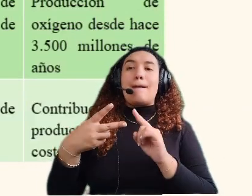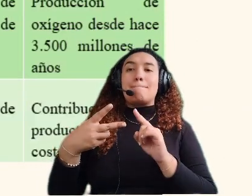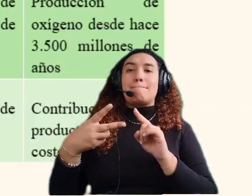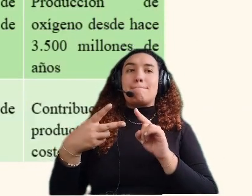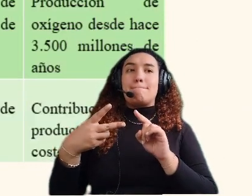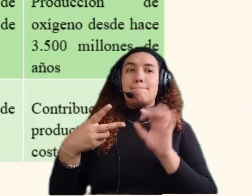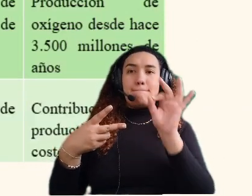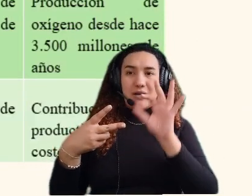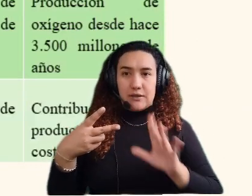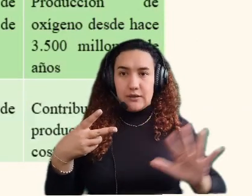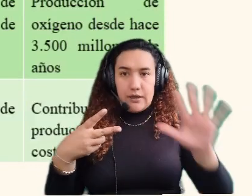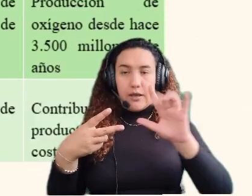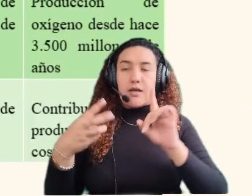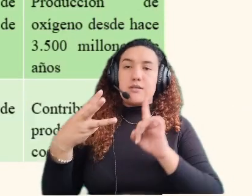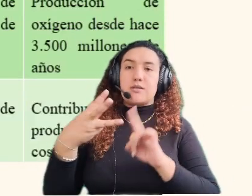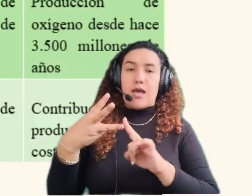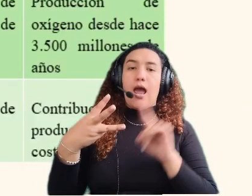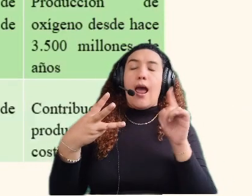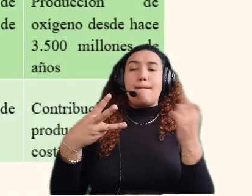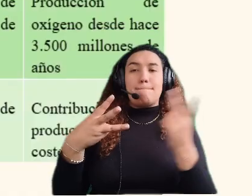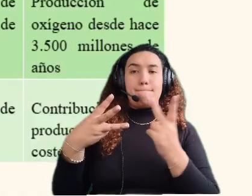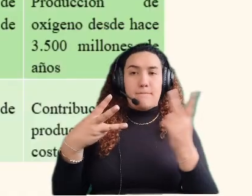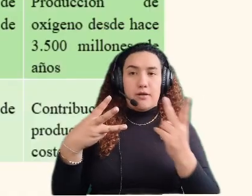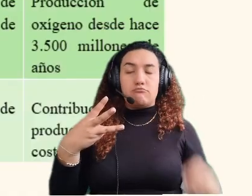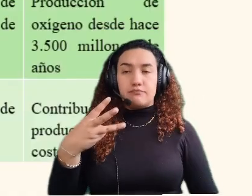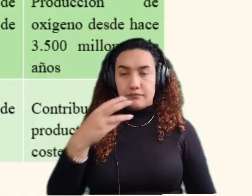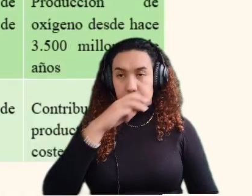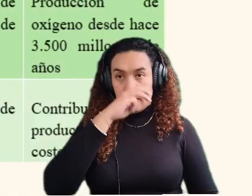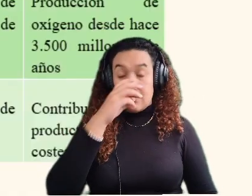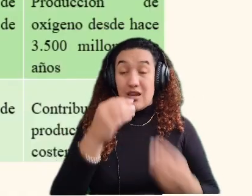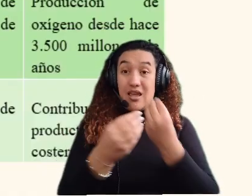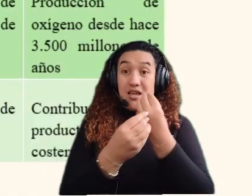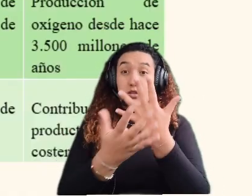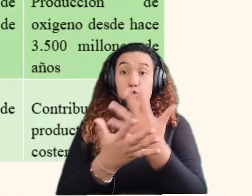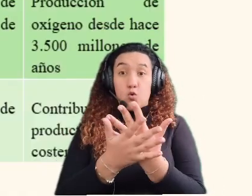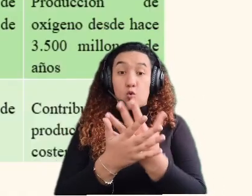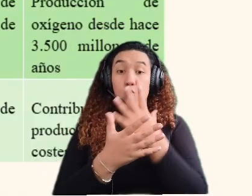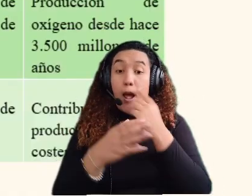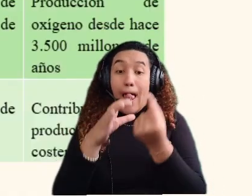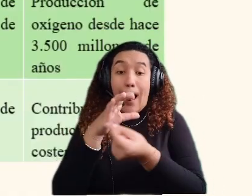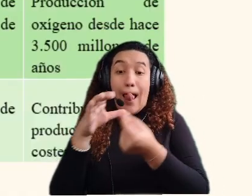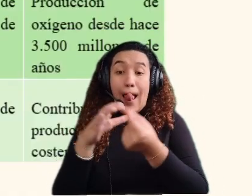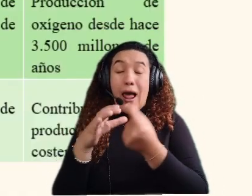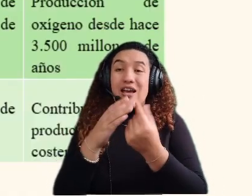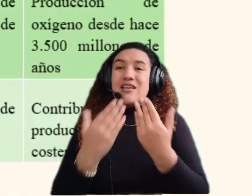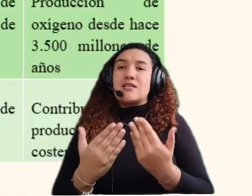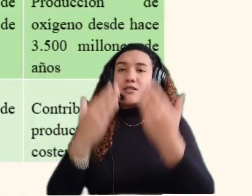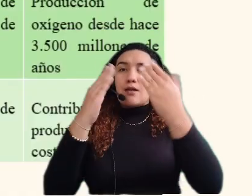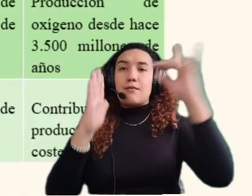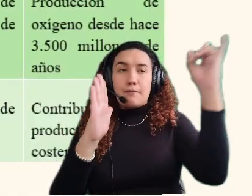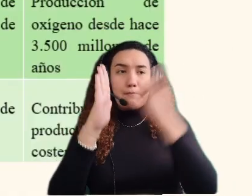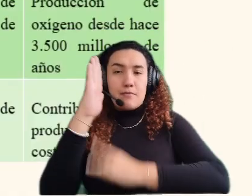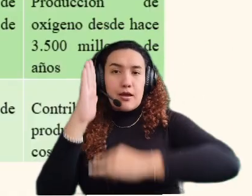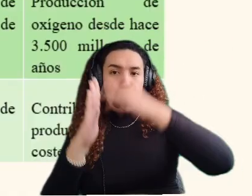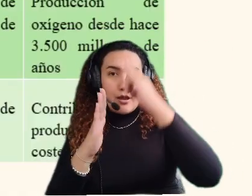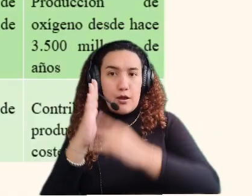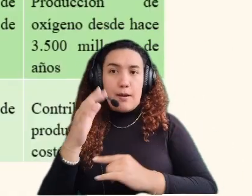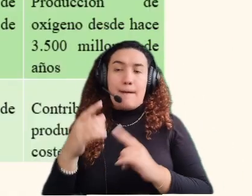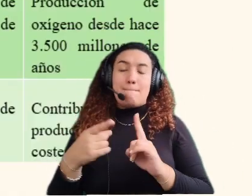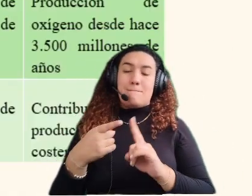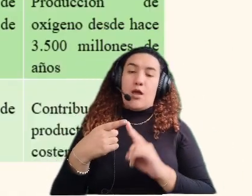dinoflagelados, cianobacterias y algas verdes. Su estructura celular clave para la fotosíntesis están